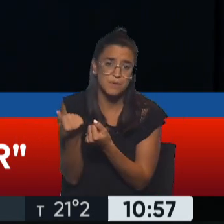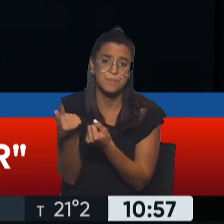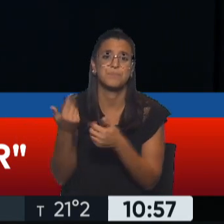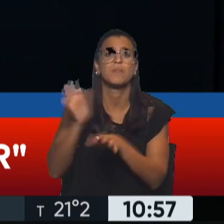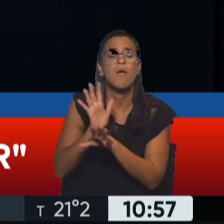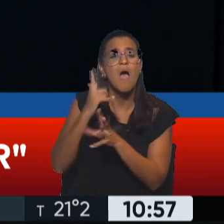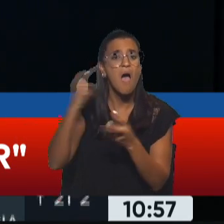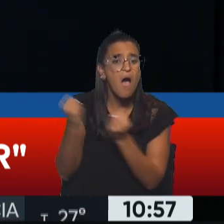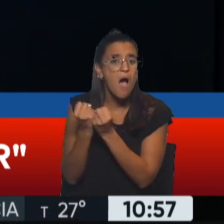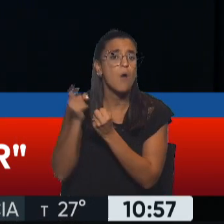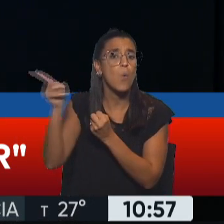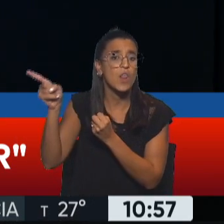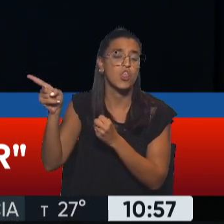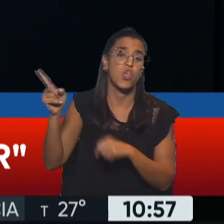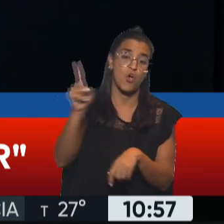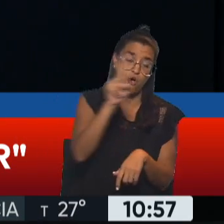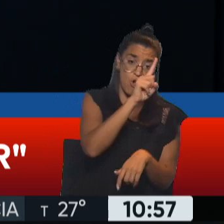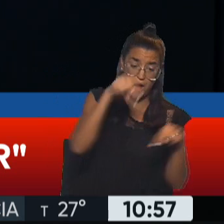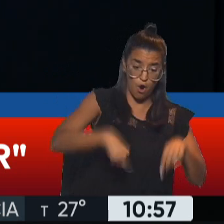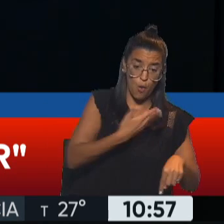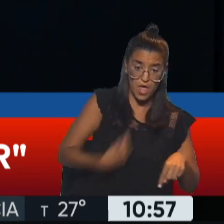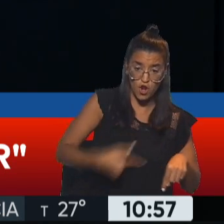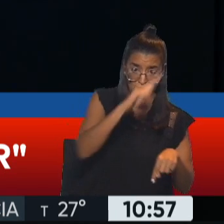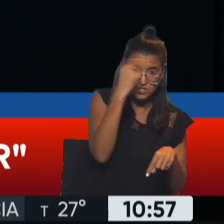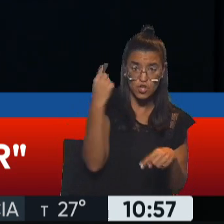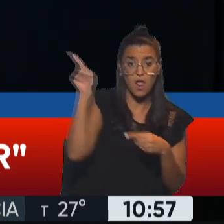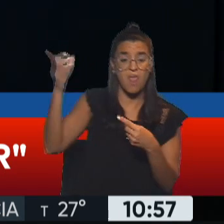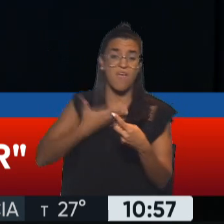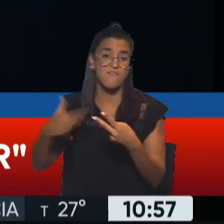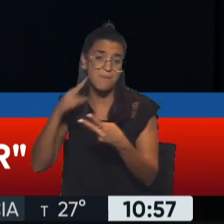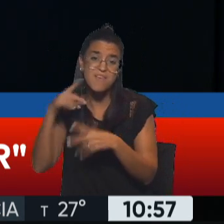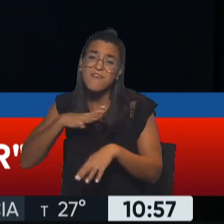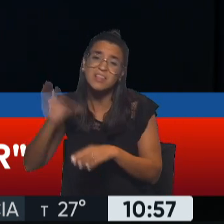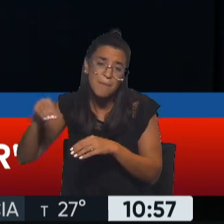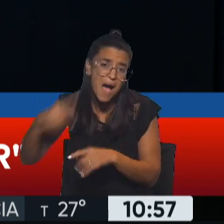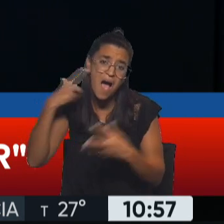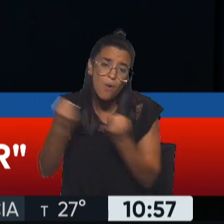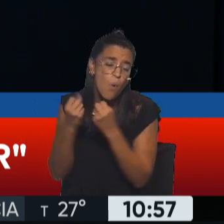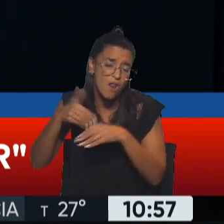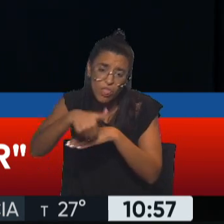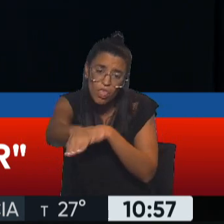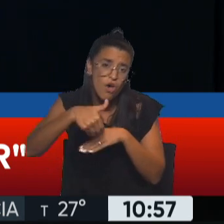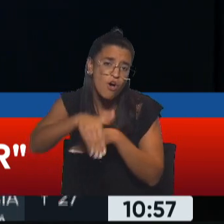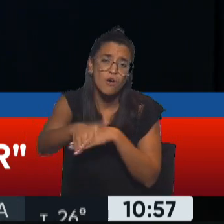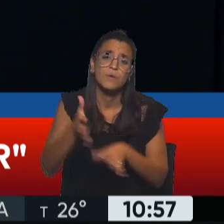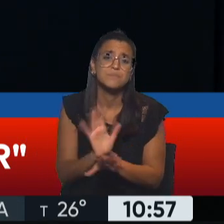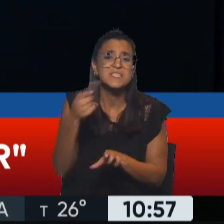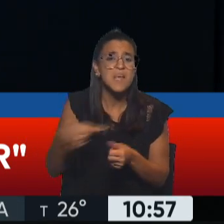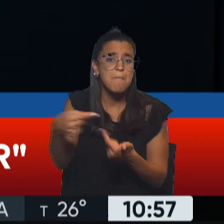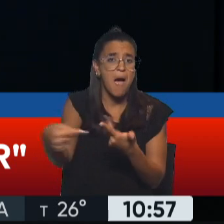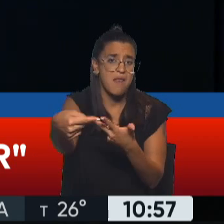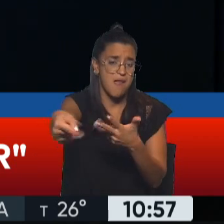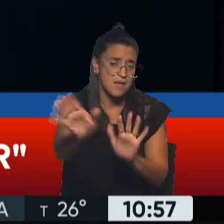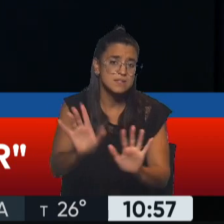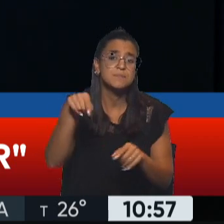de entendimiento entre la Nación, entre el Gobierno Nacional y el Fondo Monetario Internacional, y esto va a llevar algunas semanas. Y